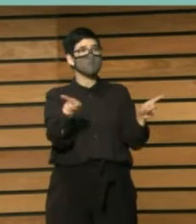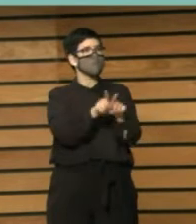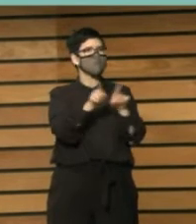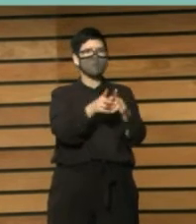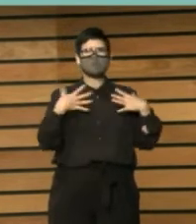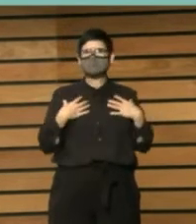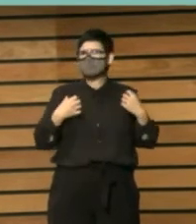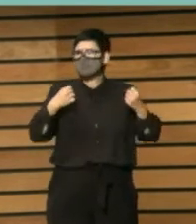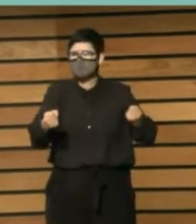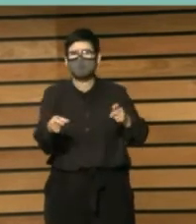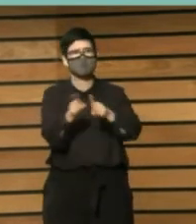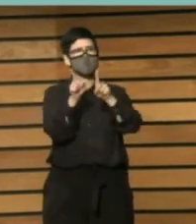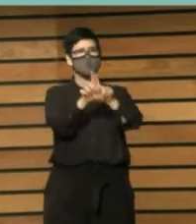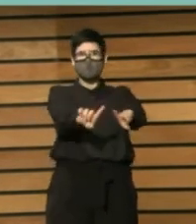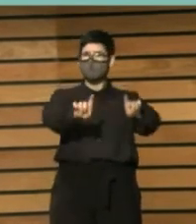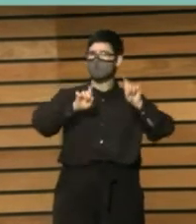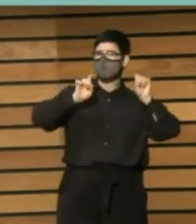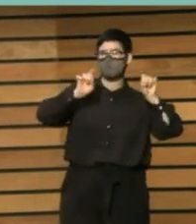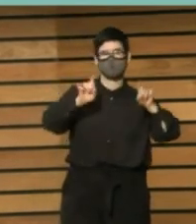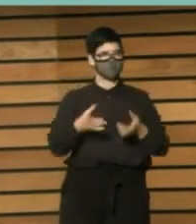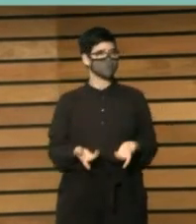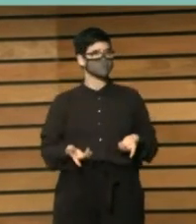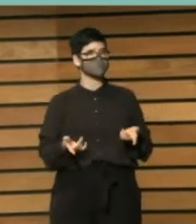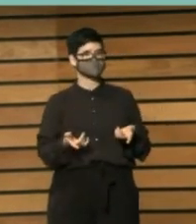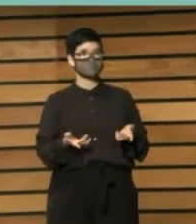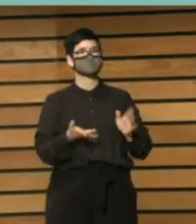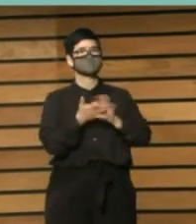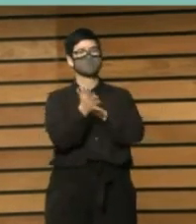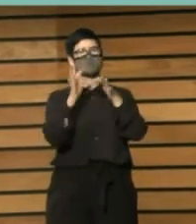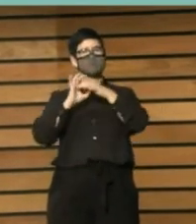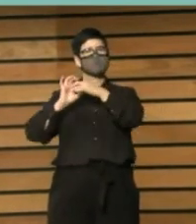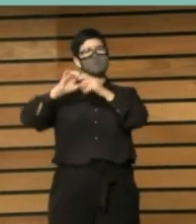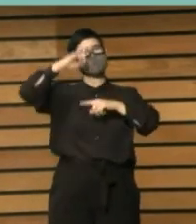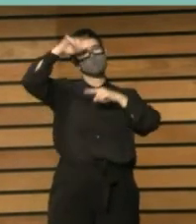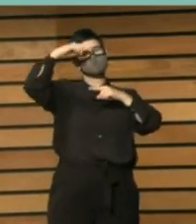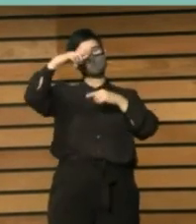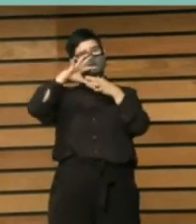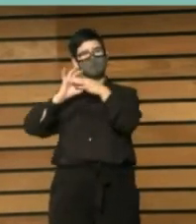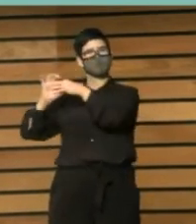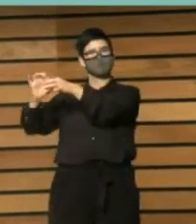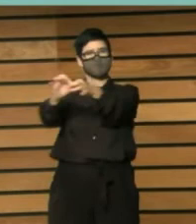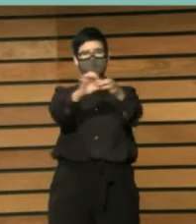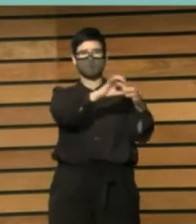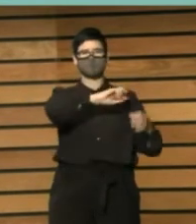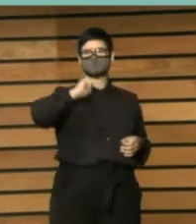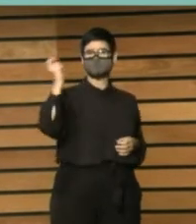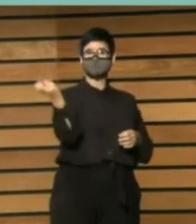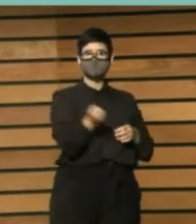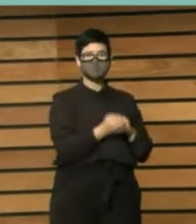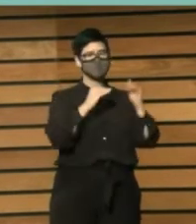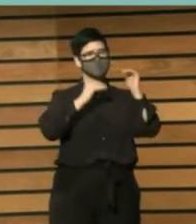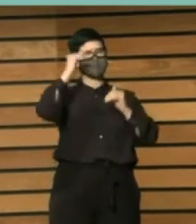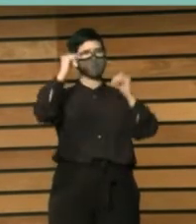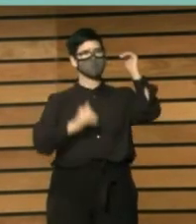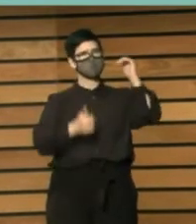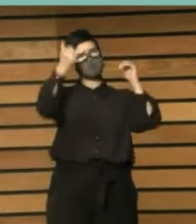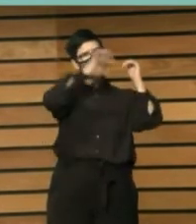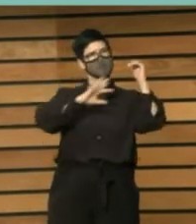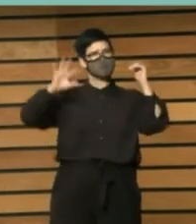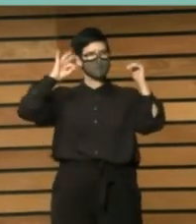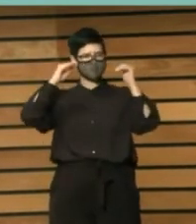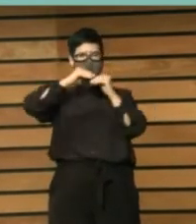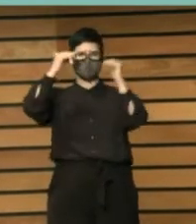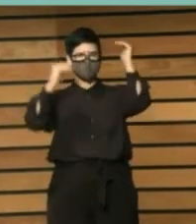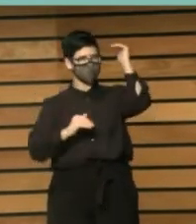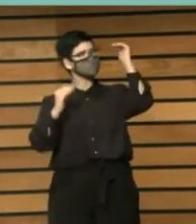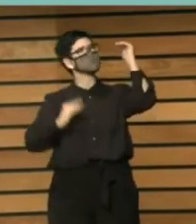empleo o la educación, atenta a la interculturalidad y a los desequilibrios económicos y de género, con especial atención a